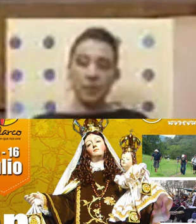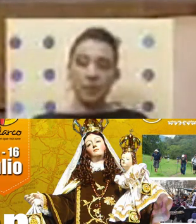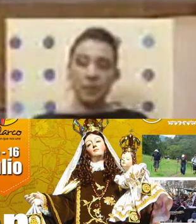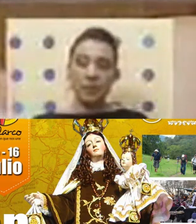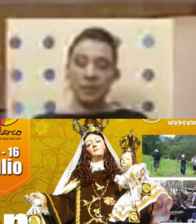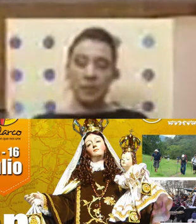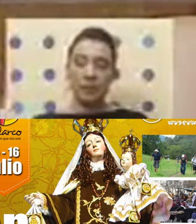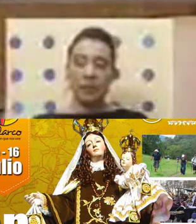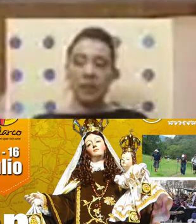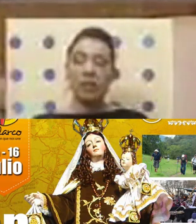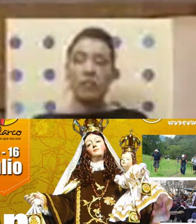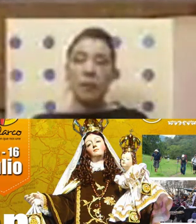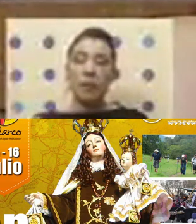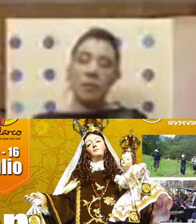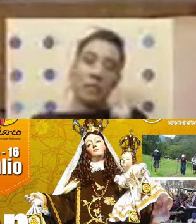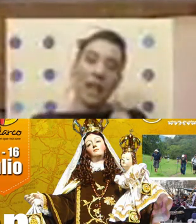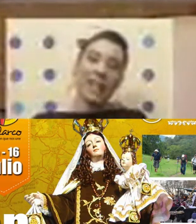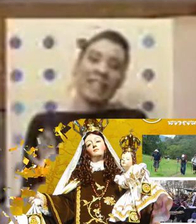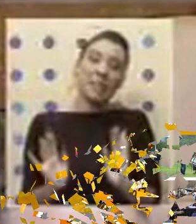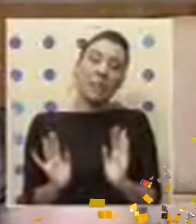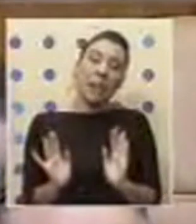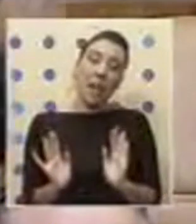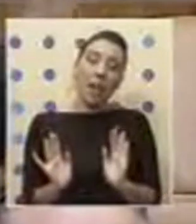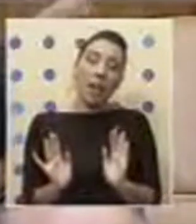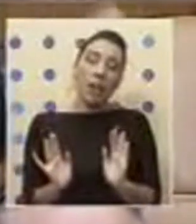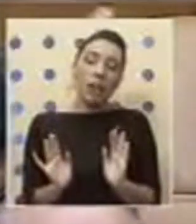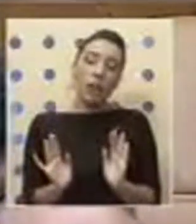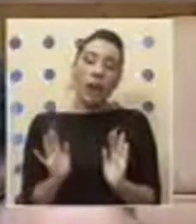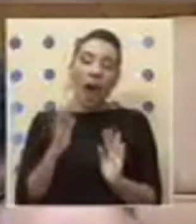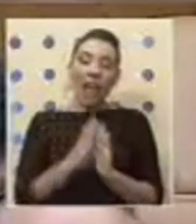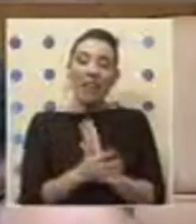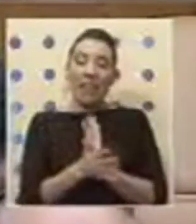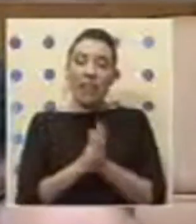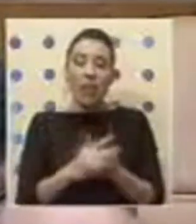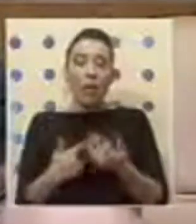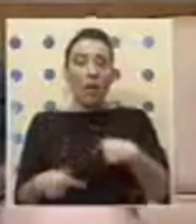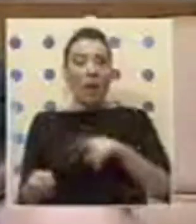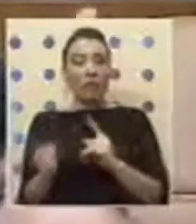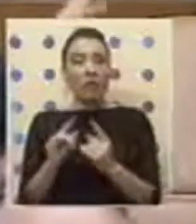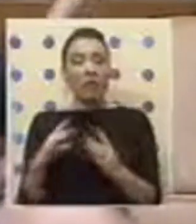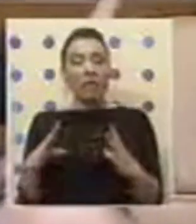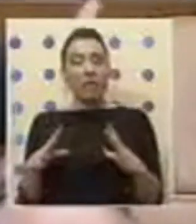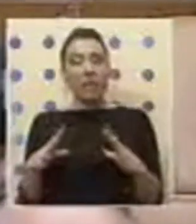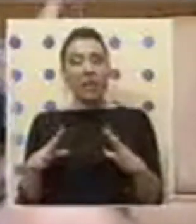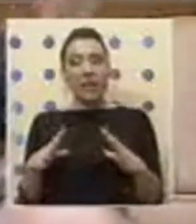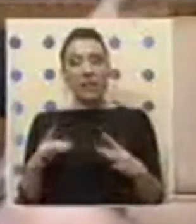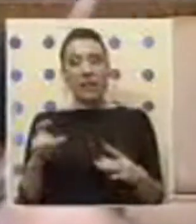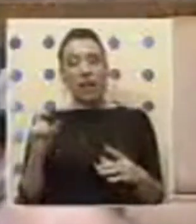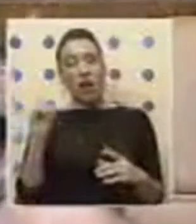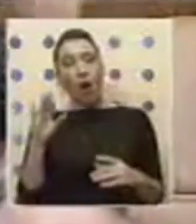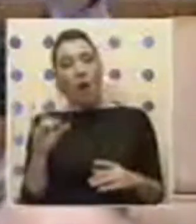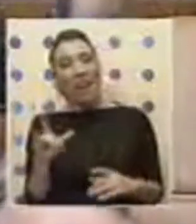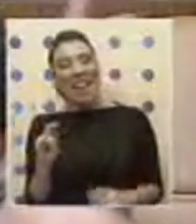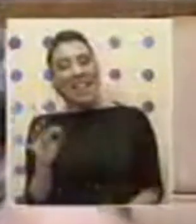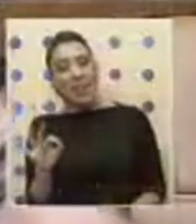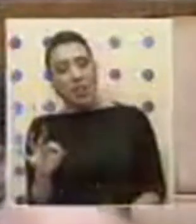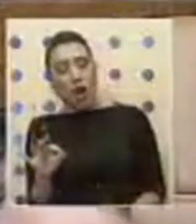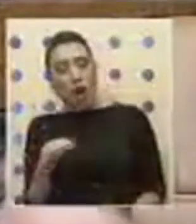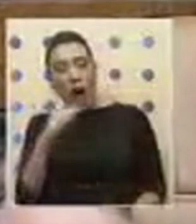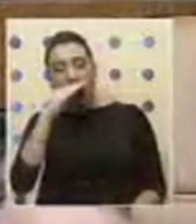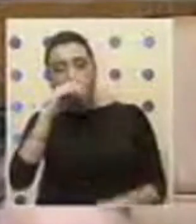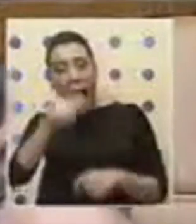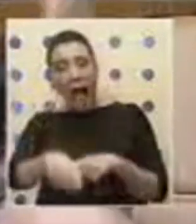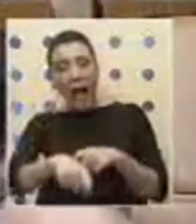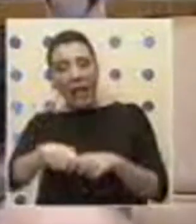mal. Y entonces la gente está esperando aquello. Tenemos de todo para ser felices. Tenemos el cobre, tenemos el litio, tenemos la